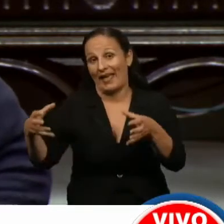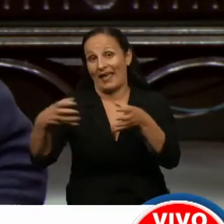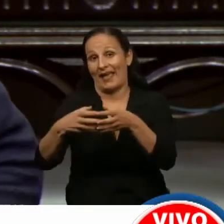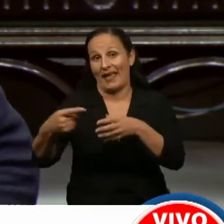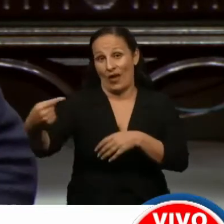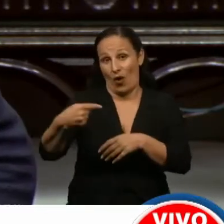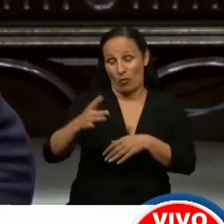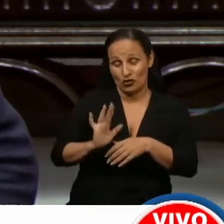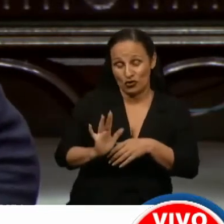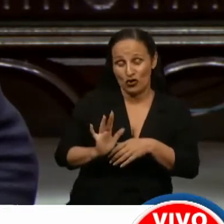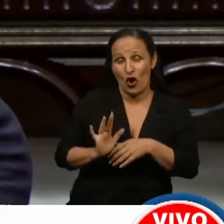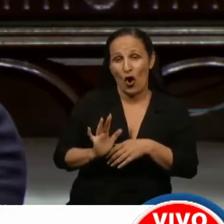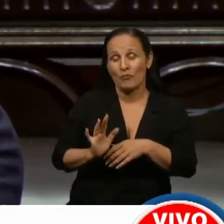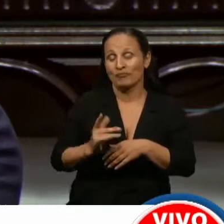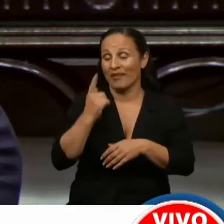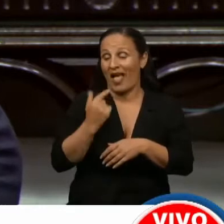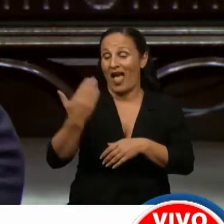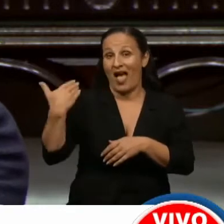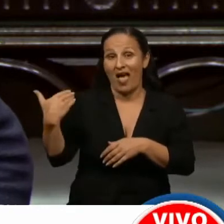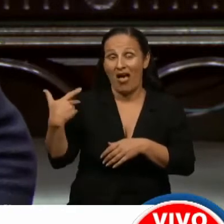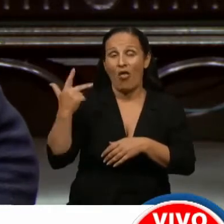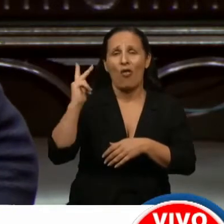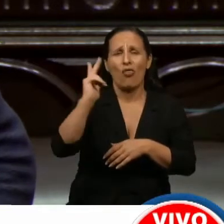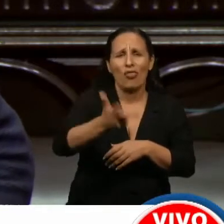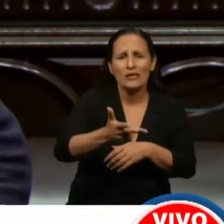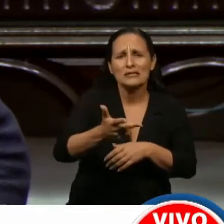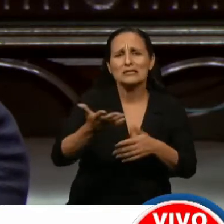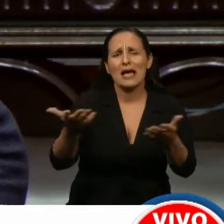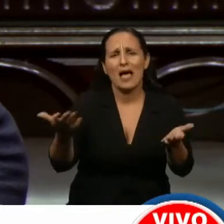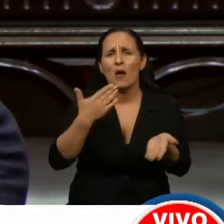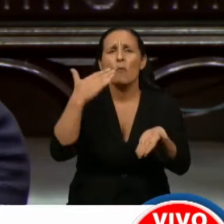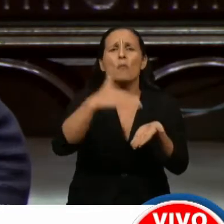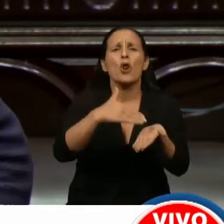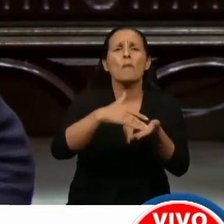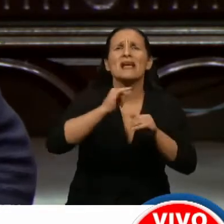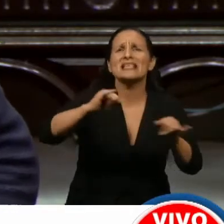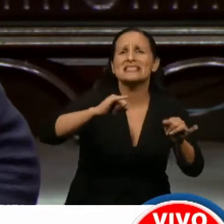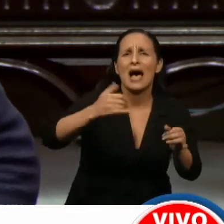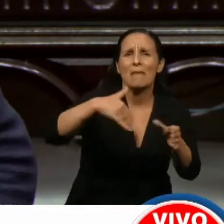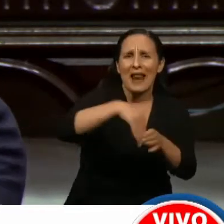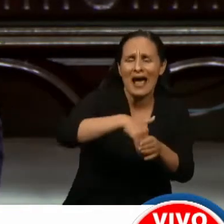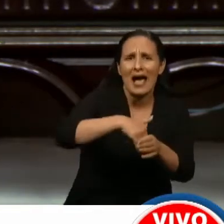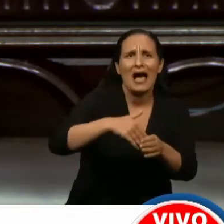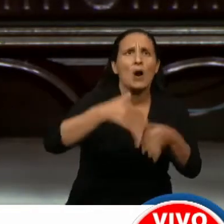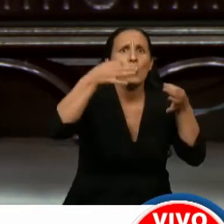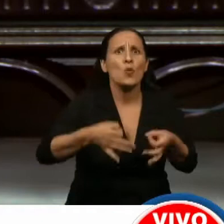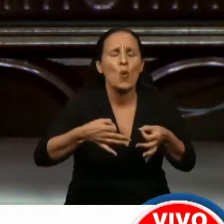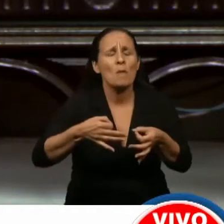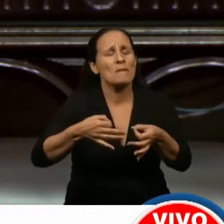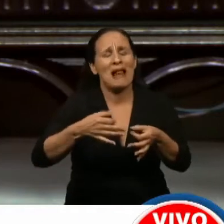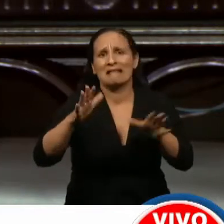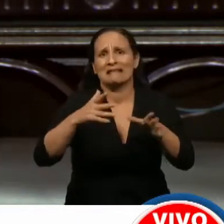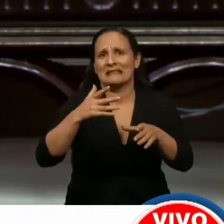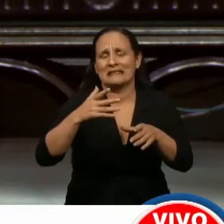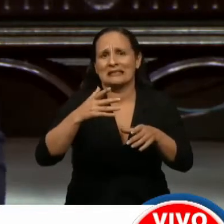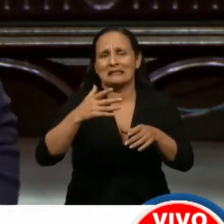opositora, decía hace unos días que no siempre se pueden cumplir las promesas de campaña. Hubiese sido una locura eliminar